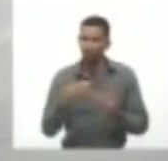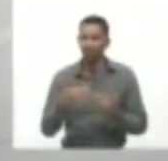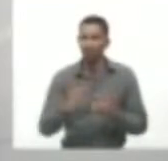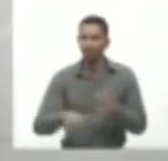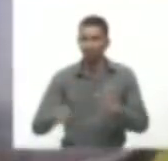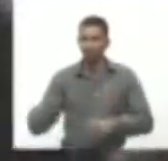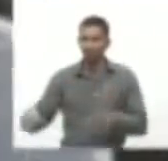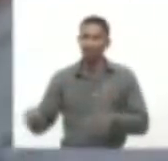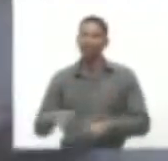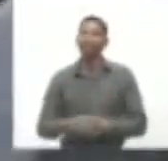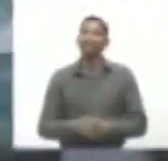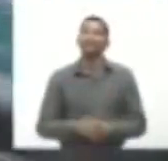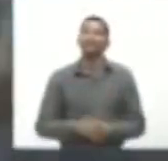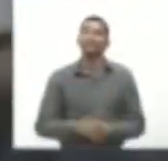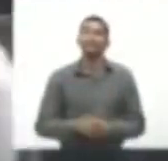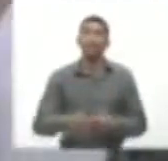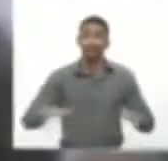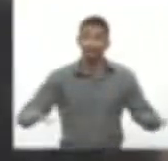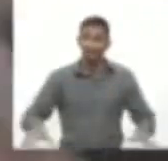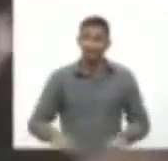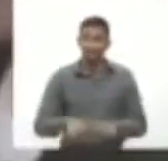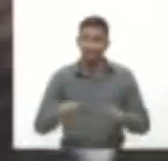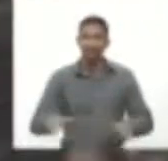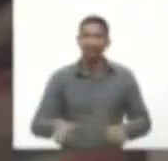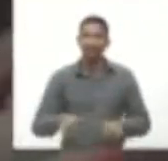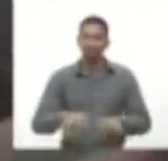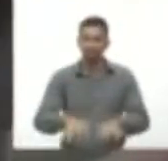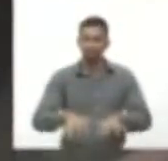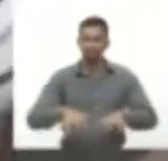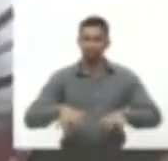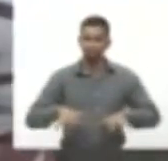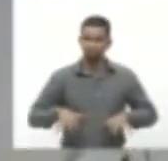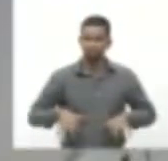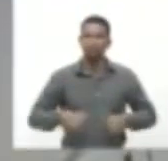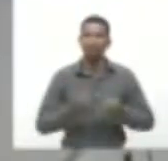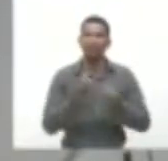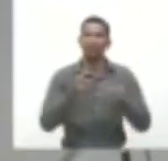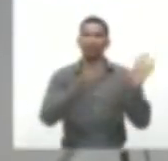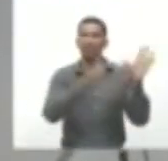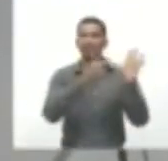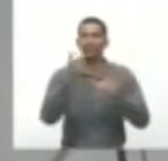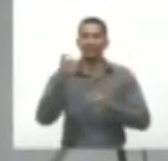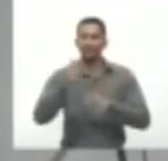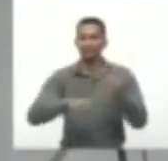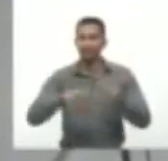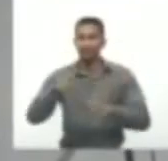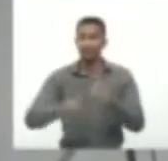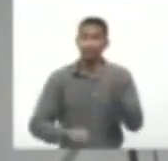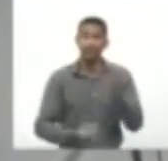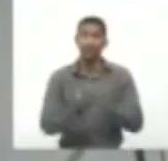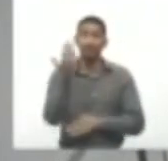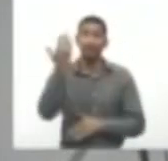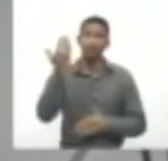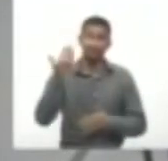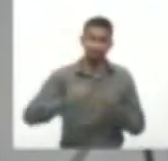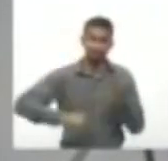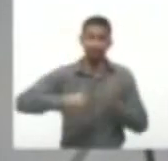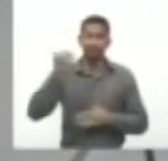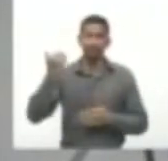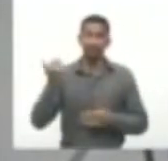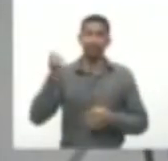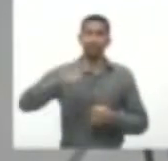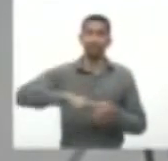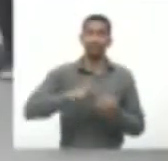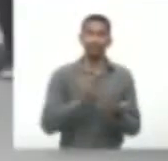depositan en nosotros. El evento contó con la presencia de los más de 700 jóvenes que empiezan desde hoy su vida universitaria como integrantes